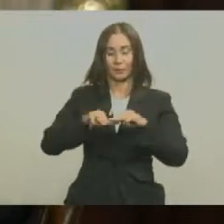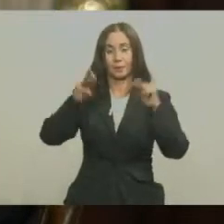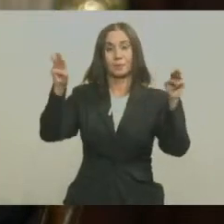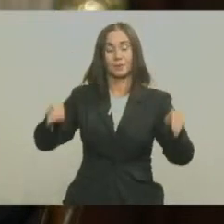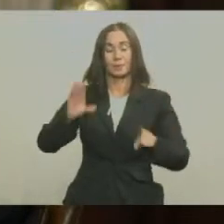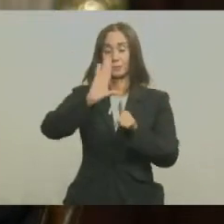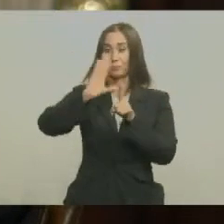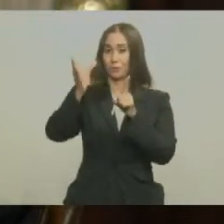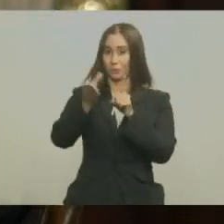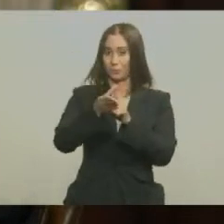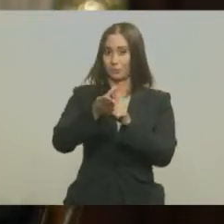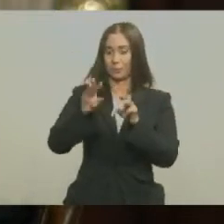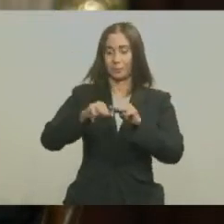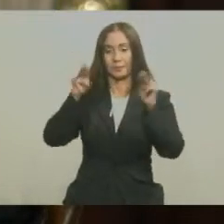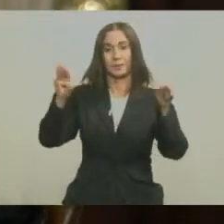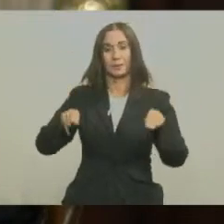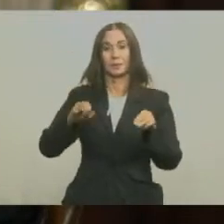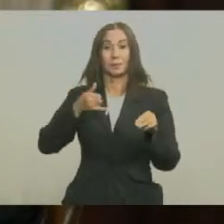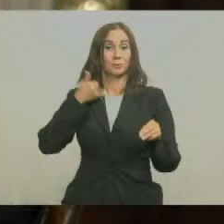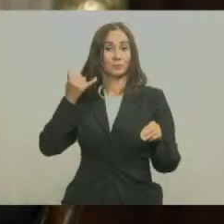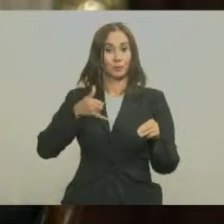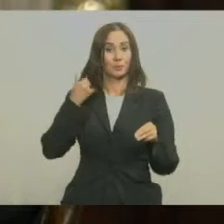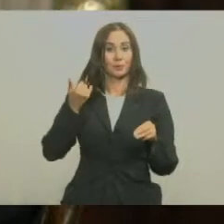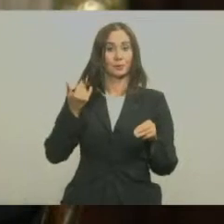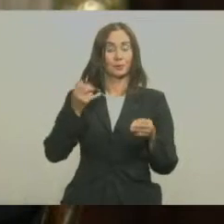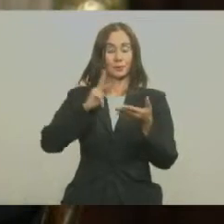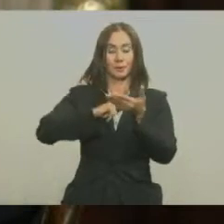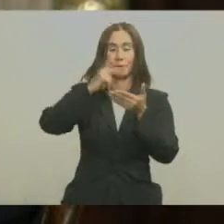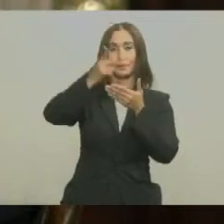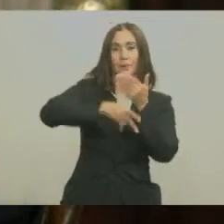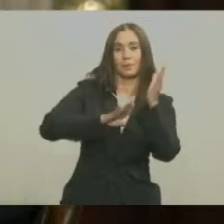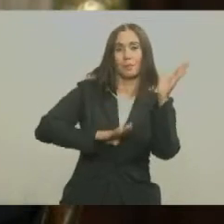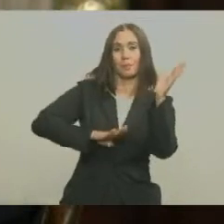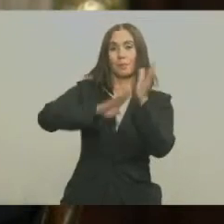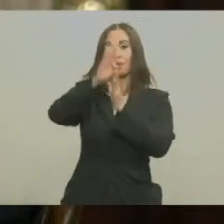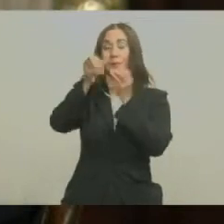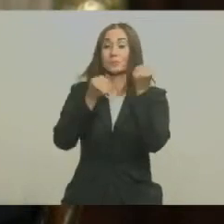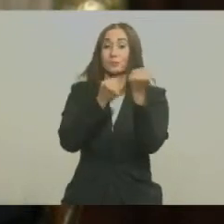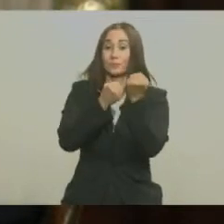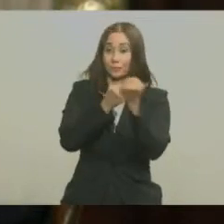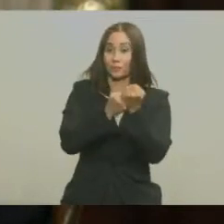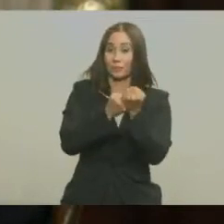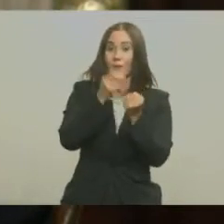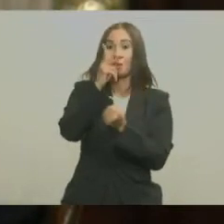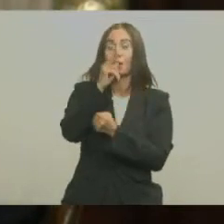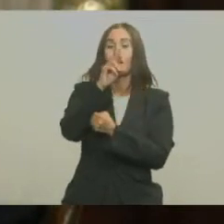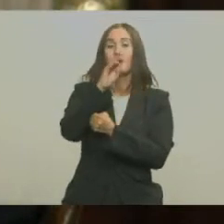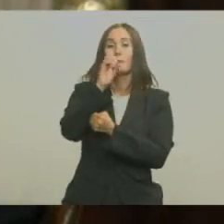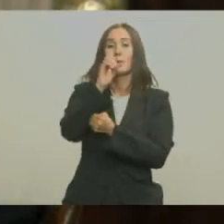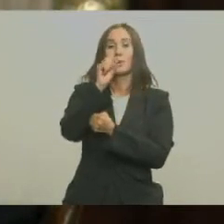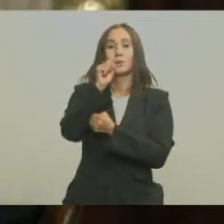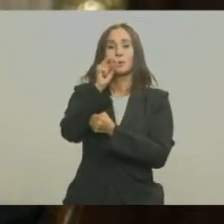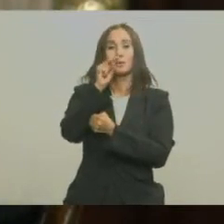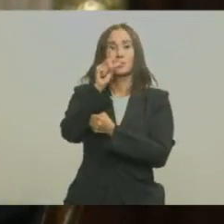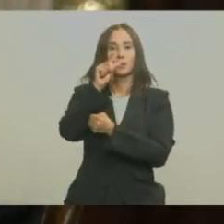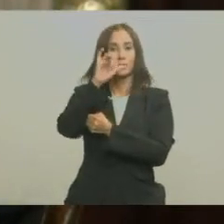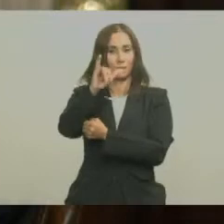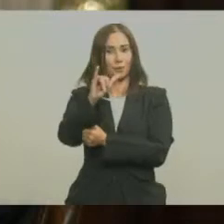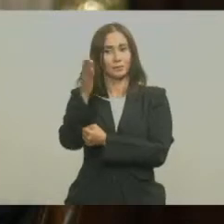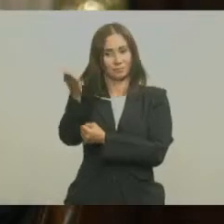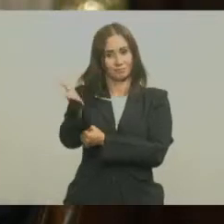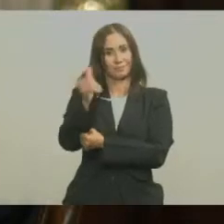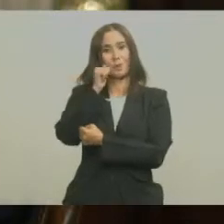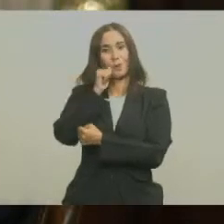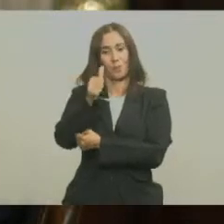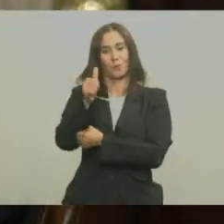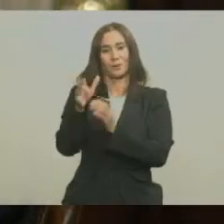de Cultura, de Juventud, el programa Progresando con Solidaridad ProSoli, con Gloria Reyes a la cabeza,